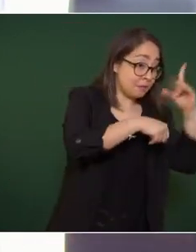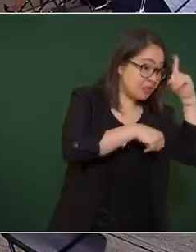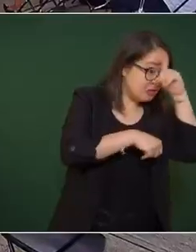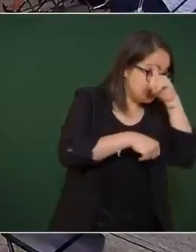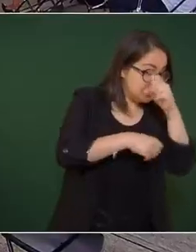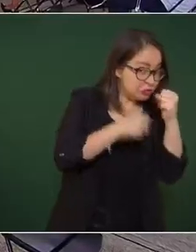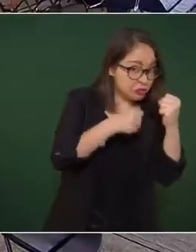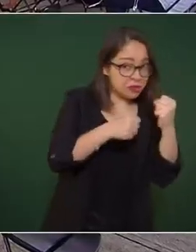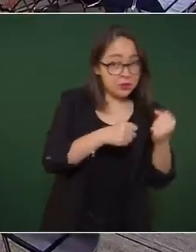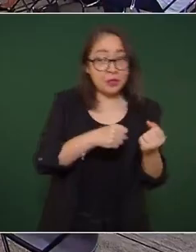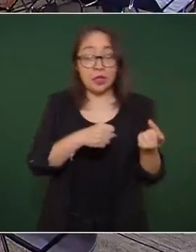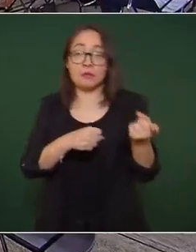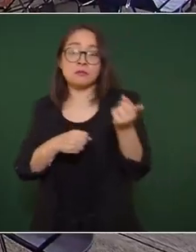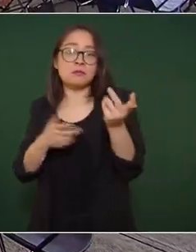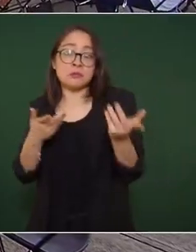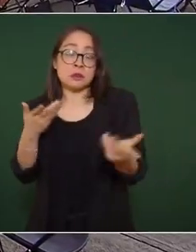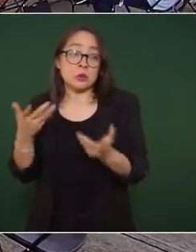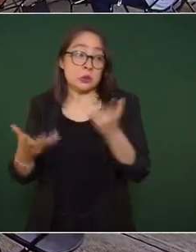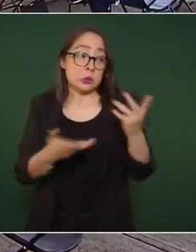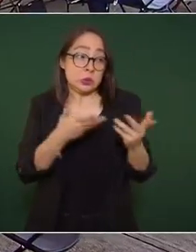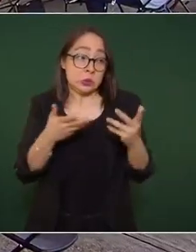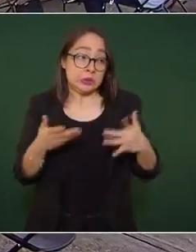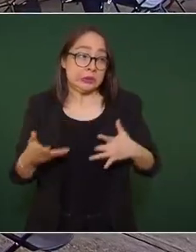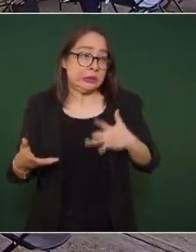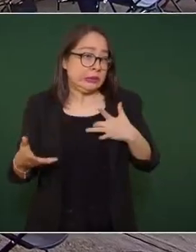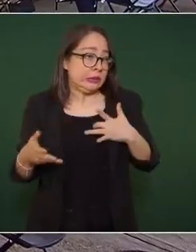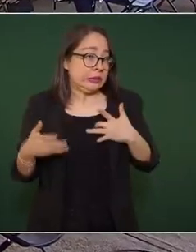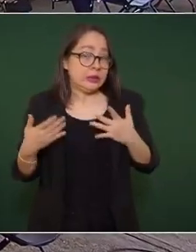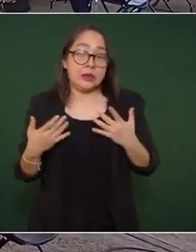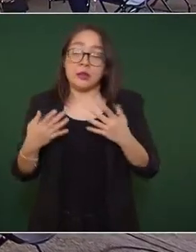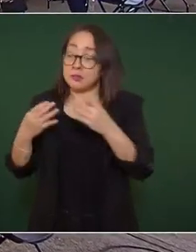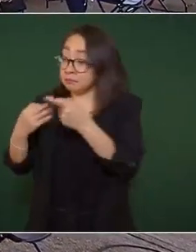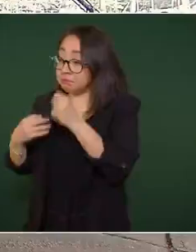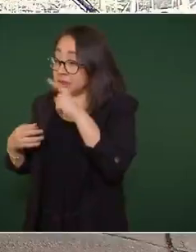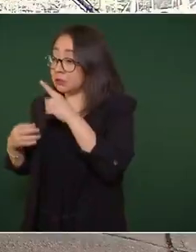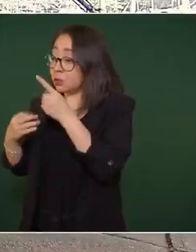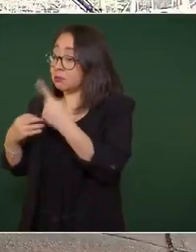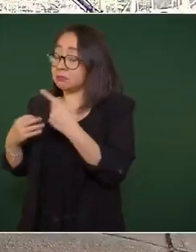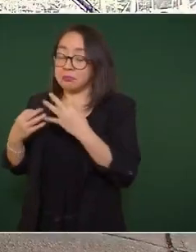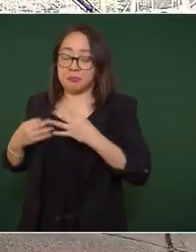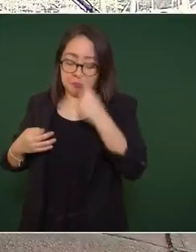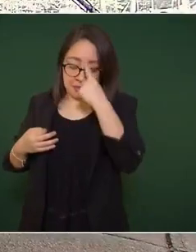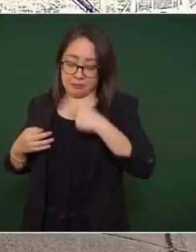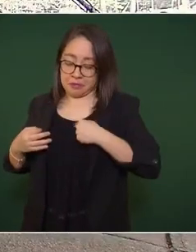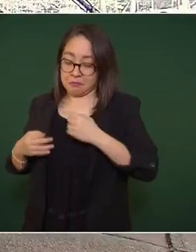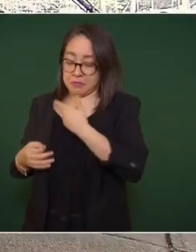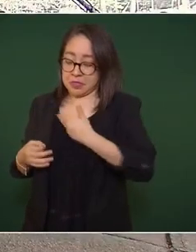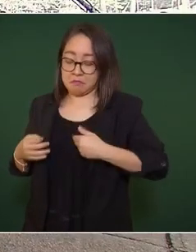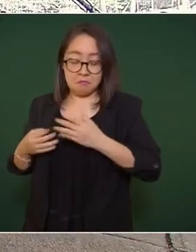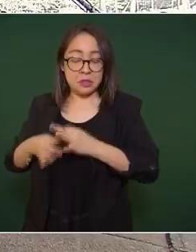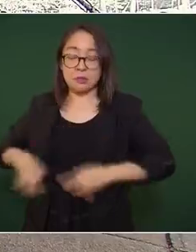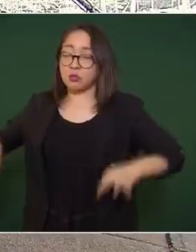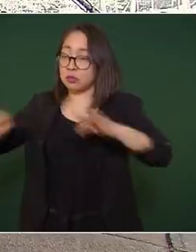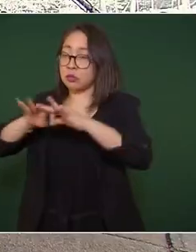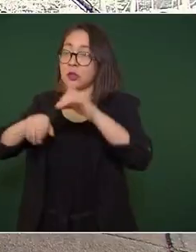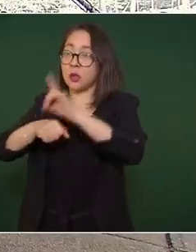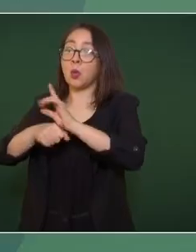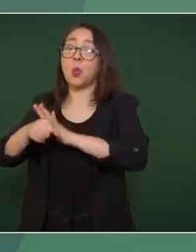e incluso el día que considera usted es el más importante en su administración? Gracias, señor presidente. Pues